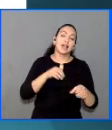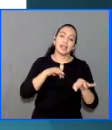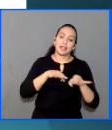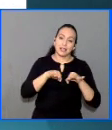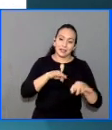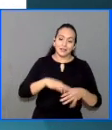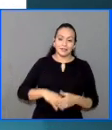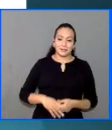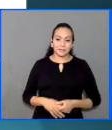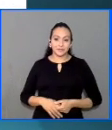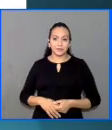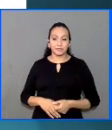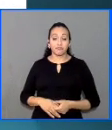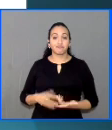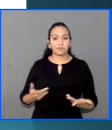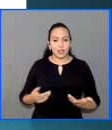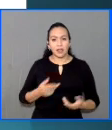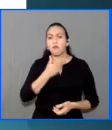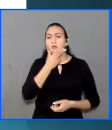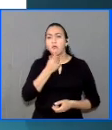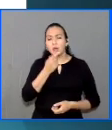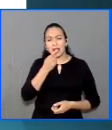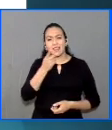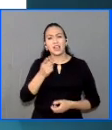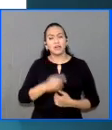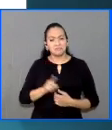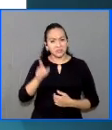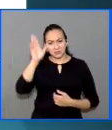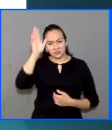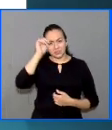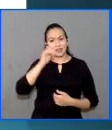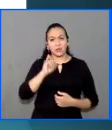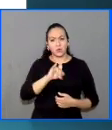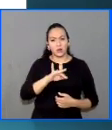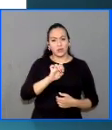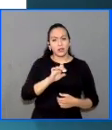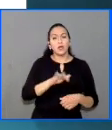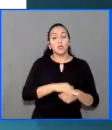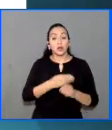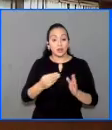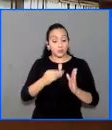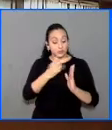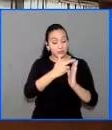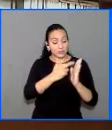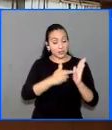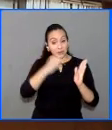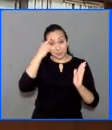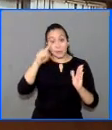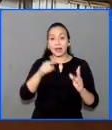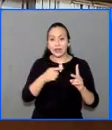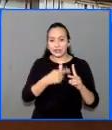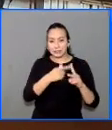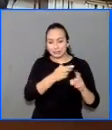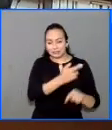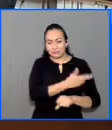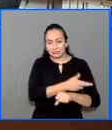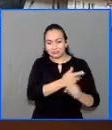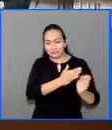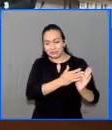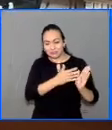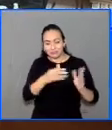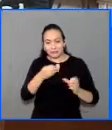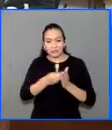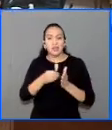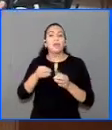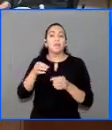El aspirante impugna el acuerdo del INE que establece los lineamientos para la fiscalización de los procesos electorales del Poder Judicial Federal